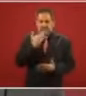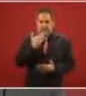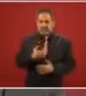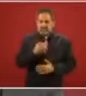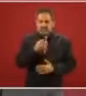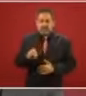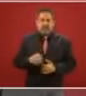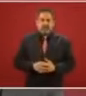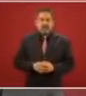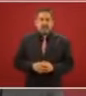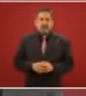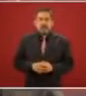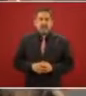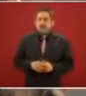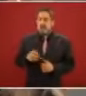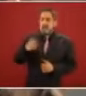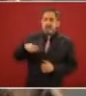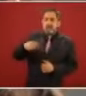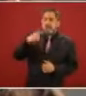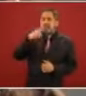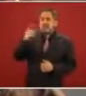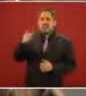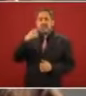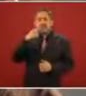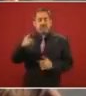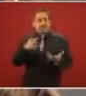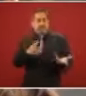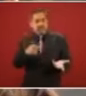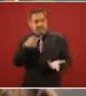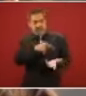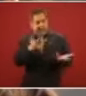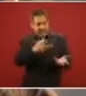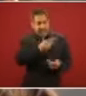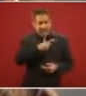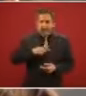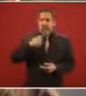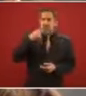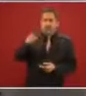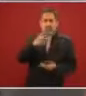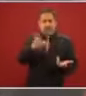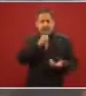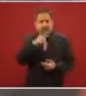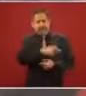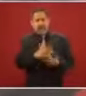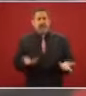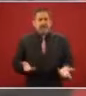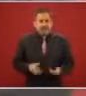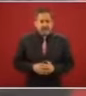Entonces, no, que ellos tienen que denunciar y no han denunciado, o sea… No, pero va a venir